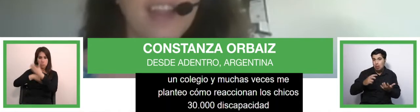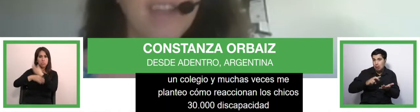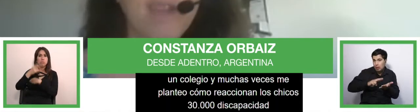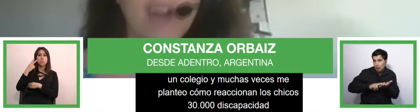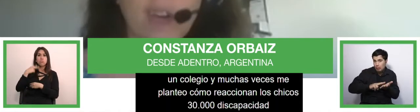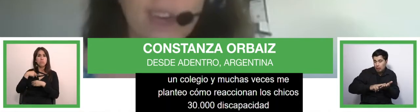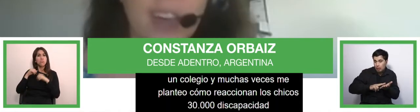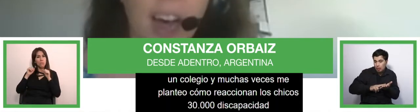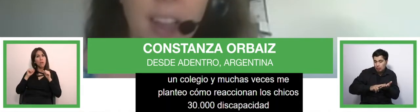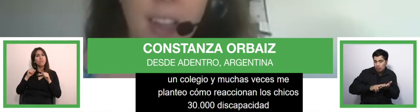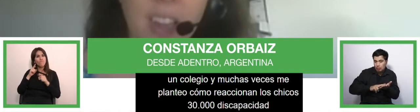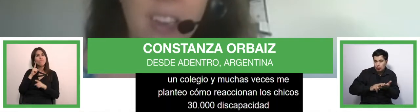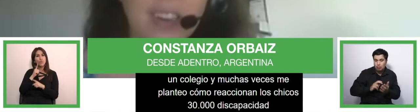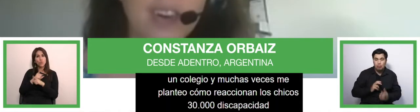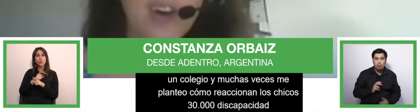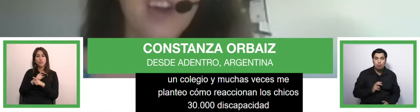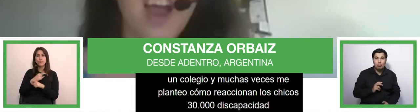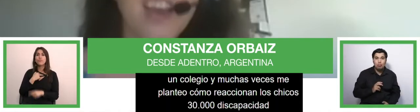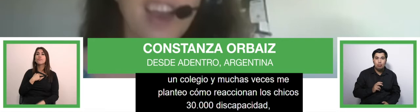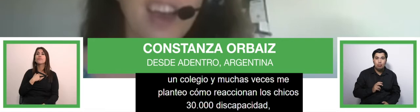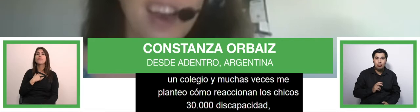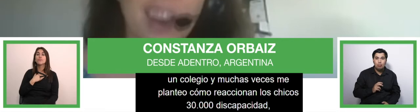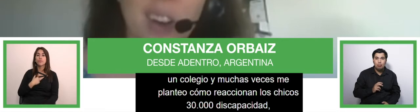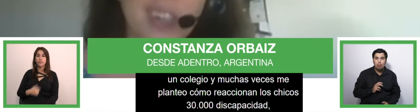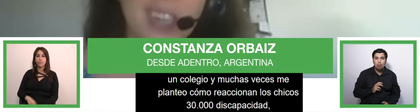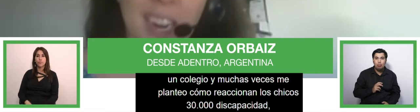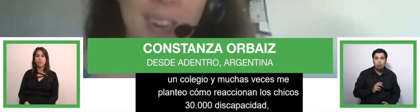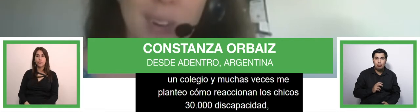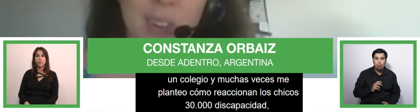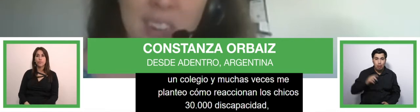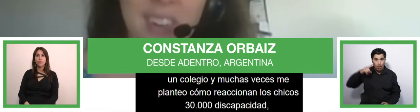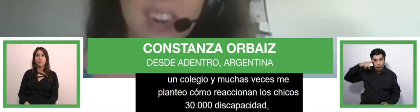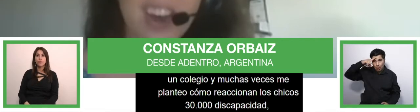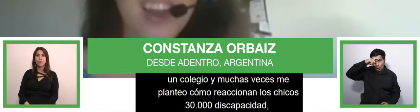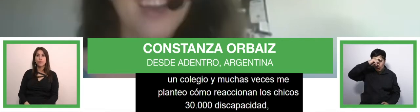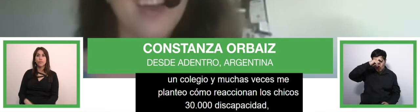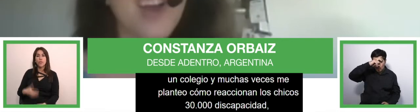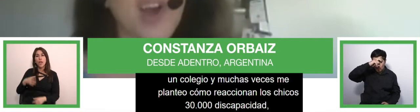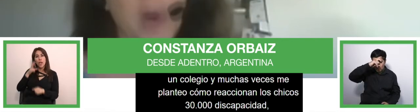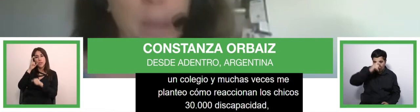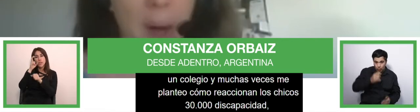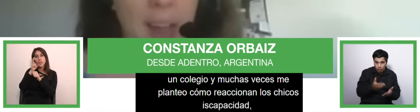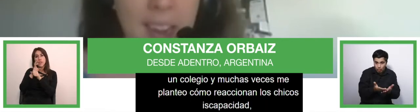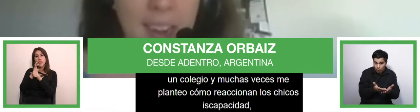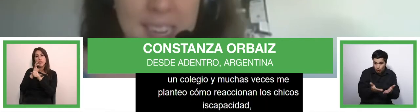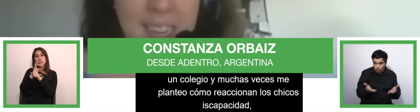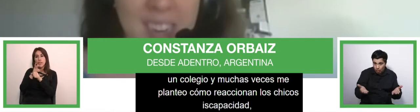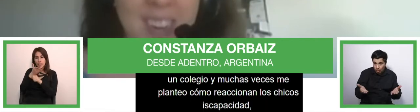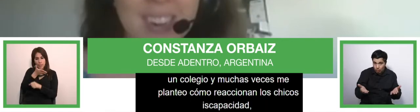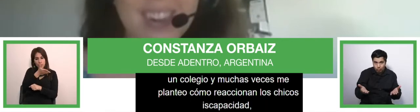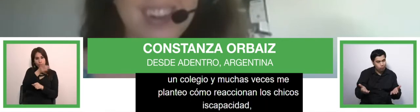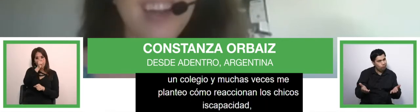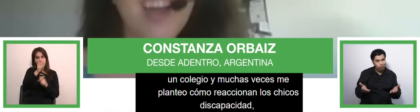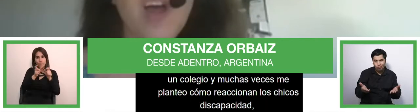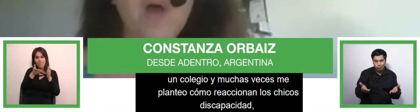la dificultad no la tienen los chicos, la tienen los padres.